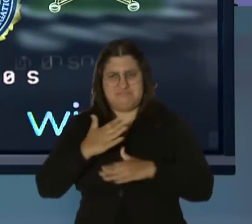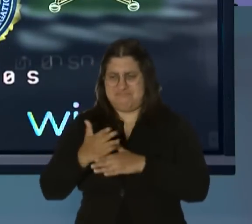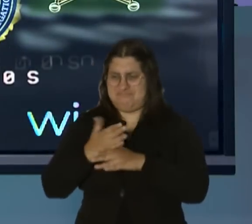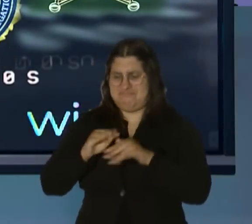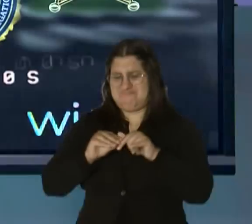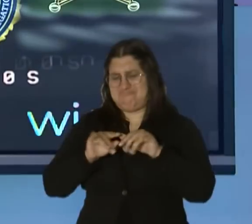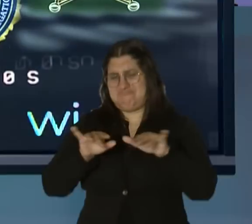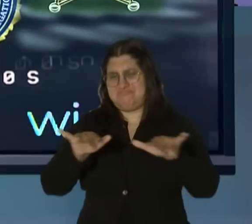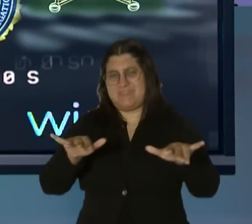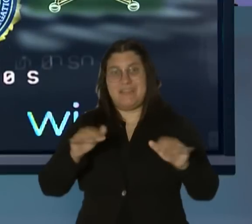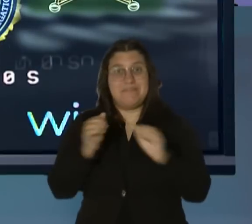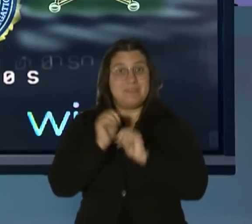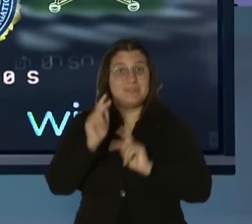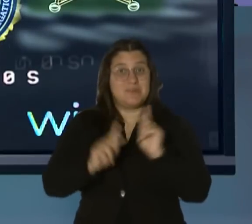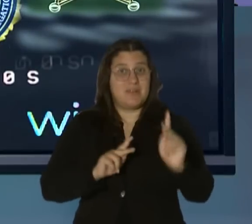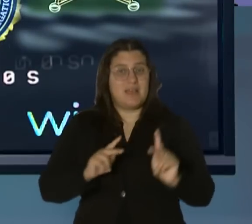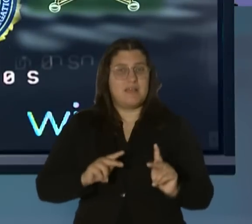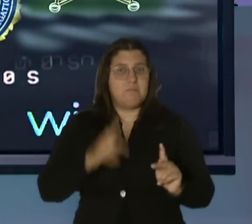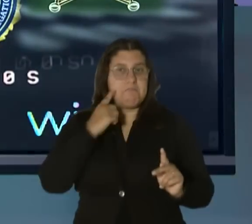Los vamos a